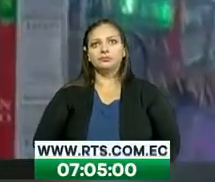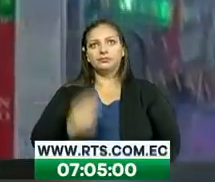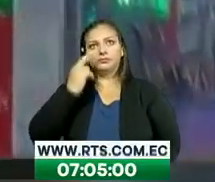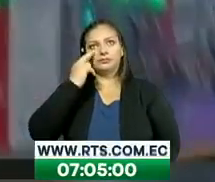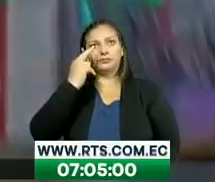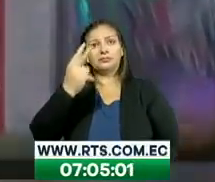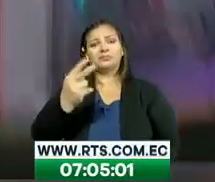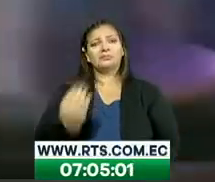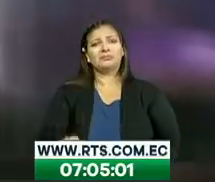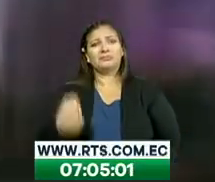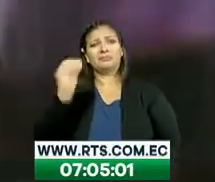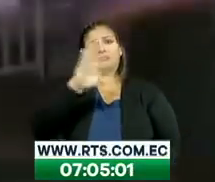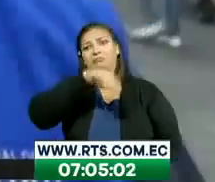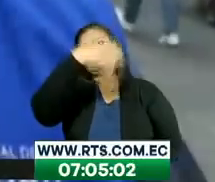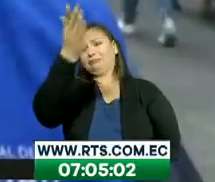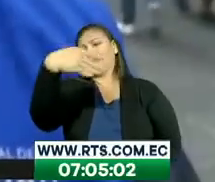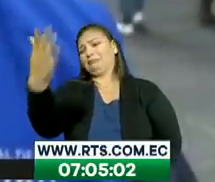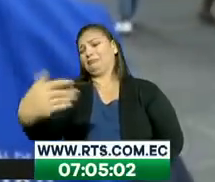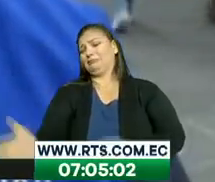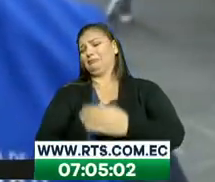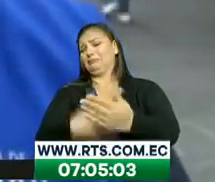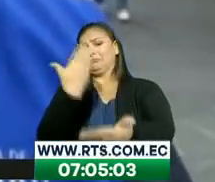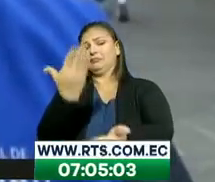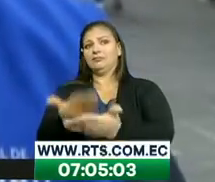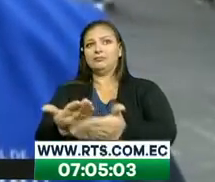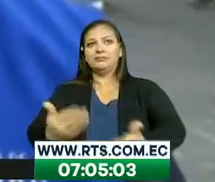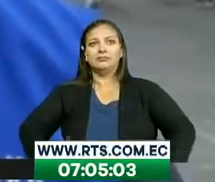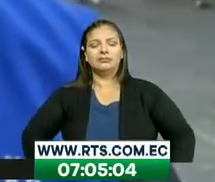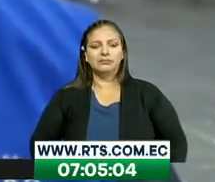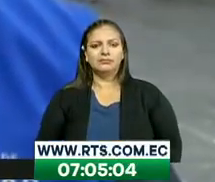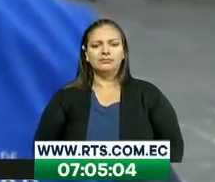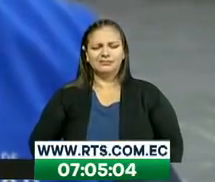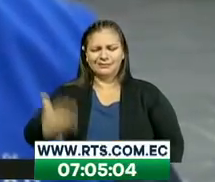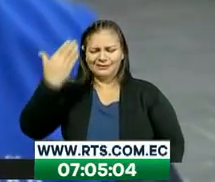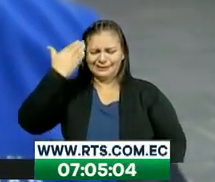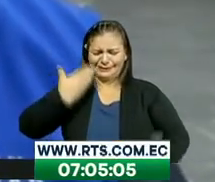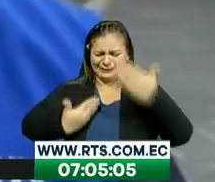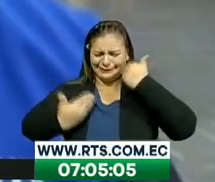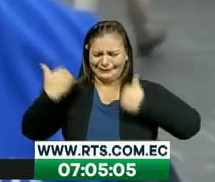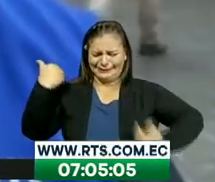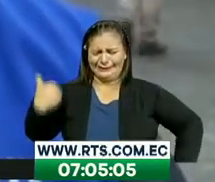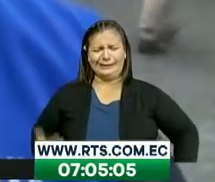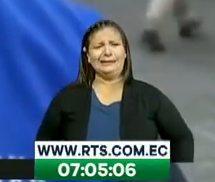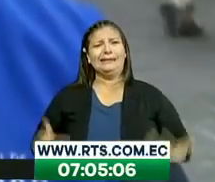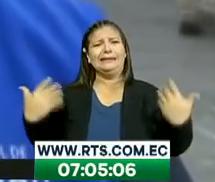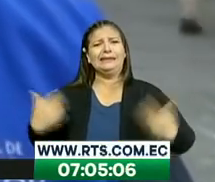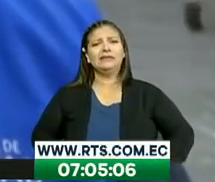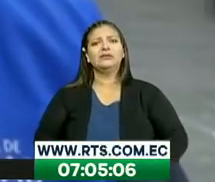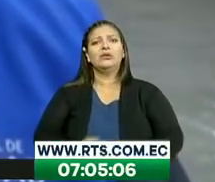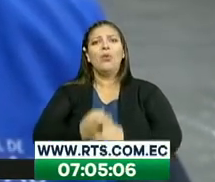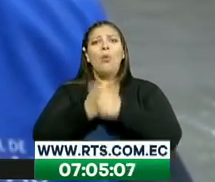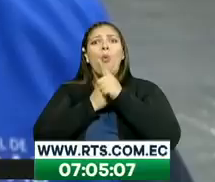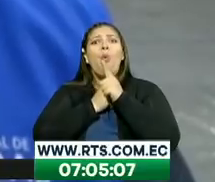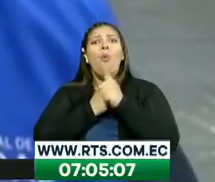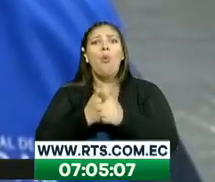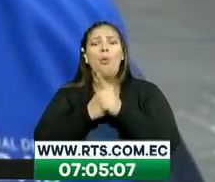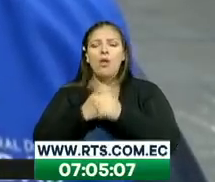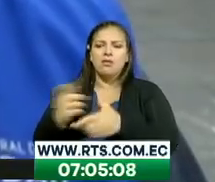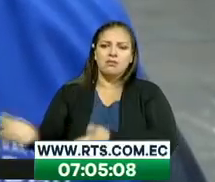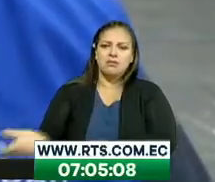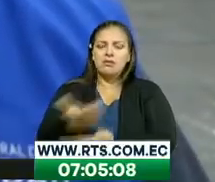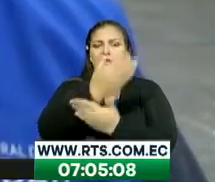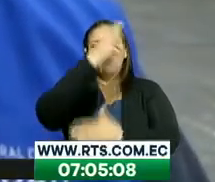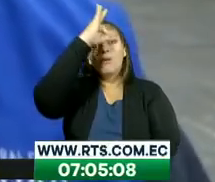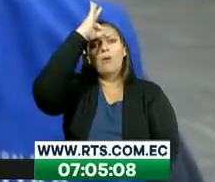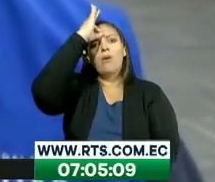una adolescente de 15 años que resultó gravemente afectada. Una vez que fue estabilizada, fue llevada a un hospital